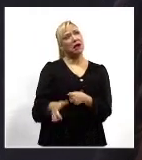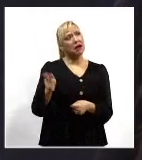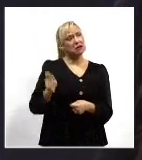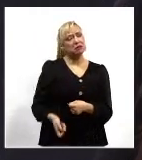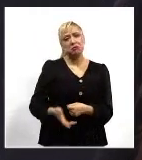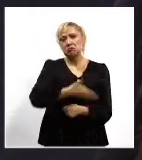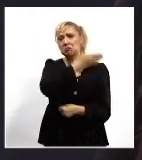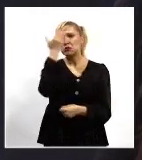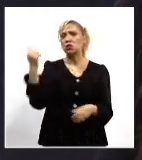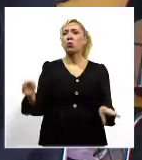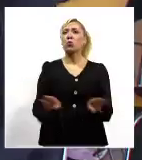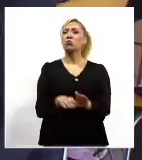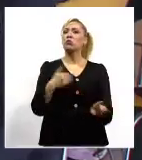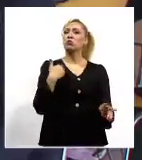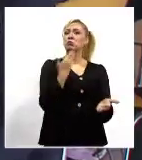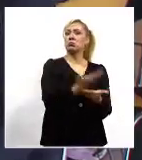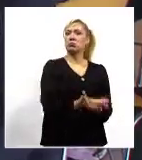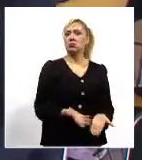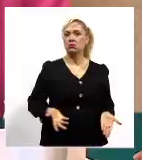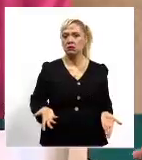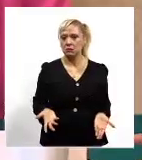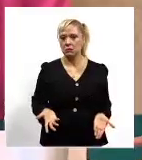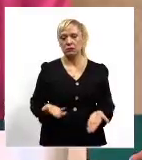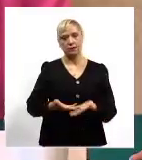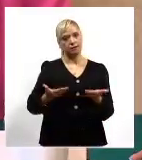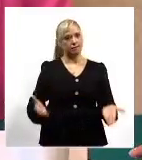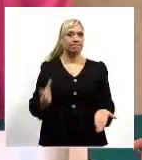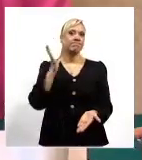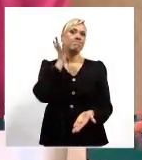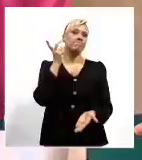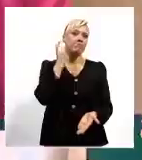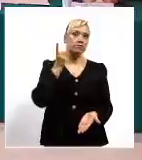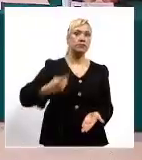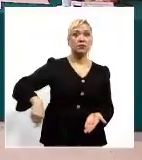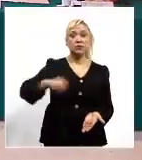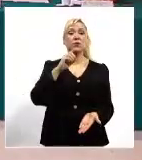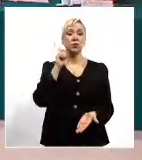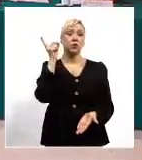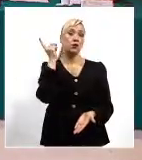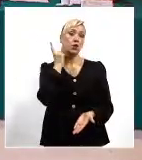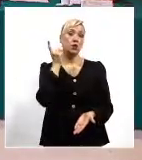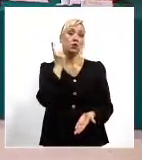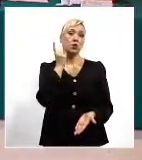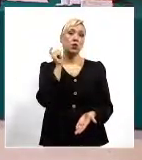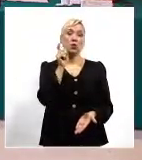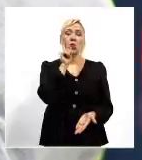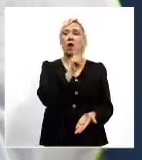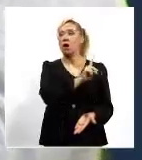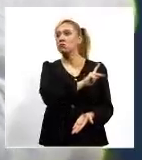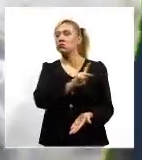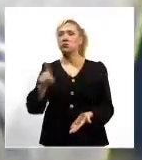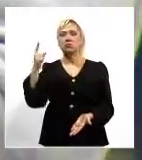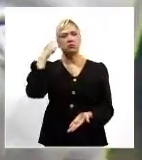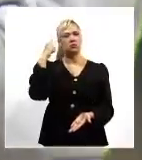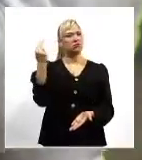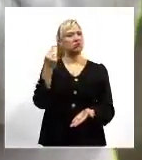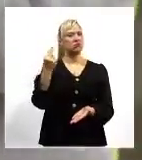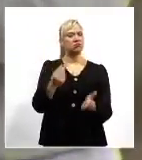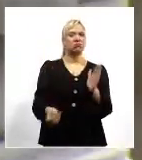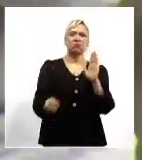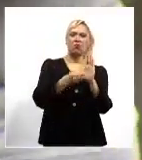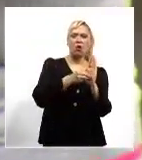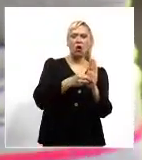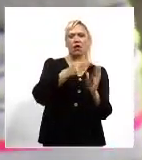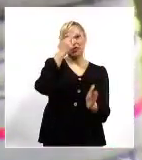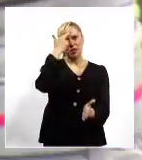de ejercitarlos. Por lo anterior, en la Cámara de Diputados, legisladoras presentaron una iniciativa para incluir la discriminación laboral